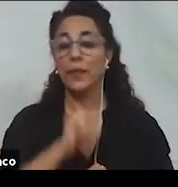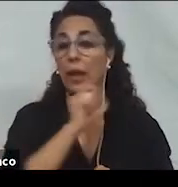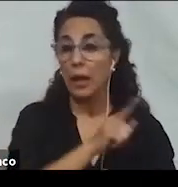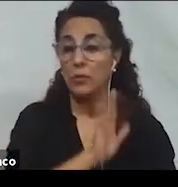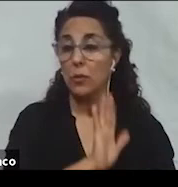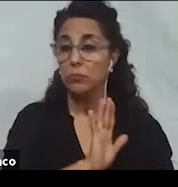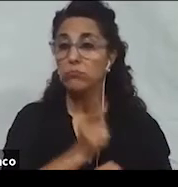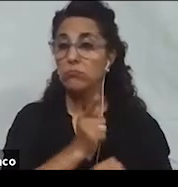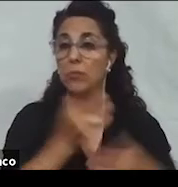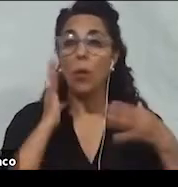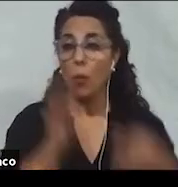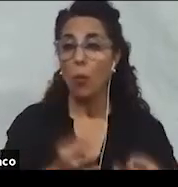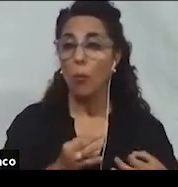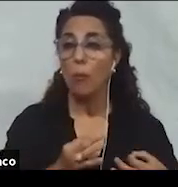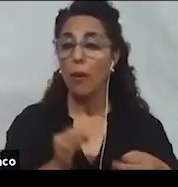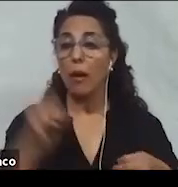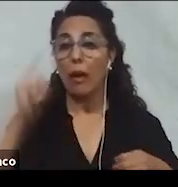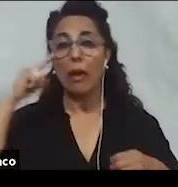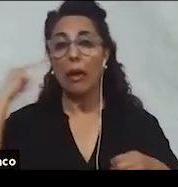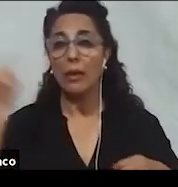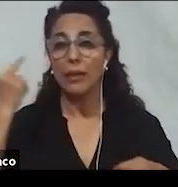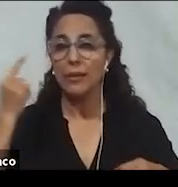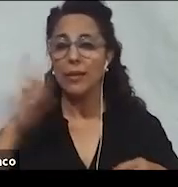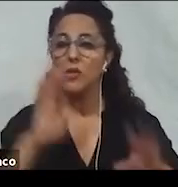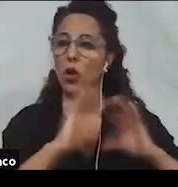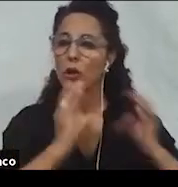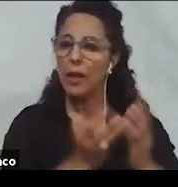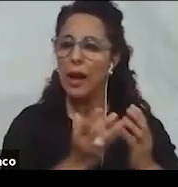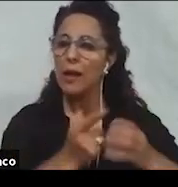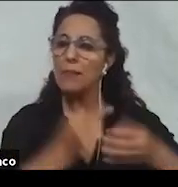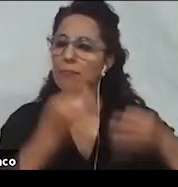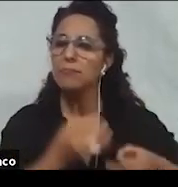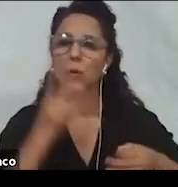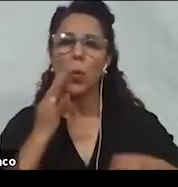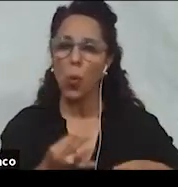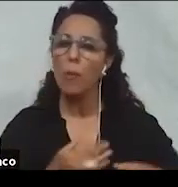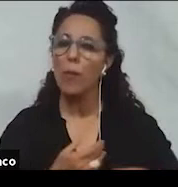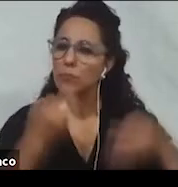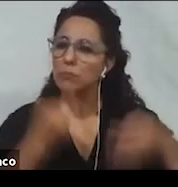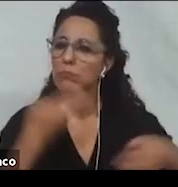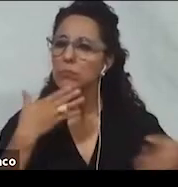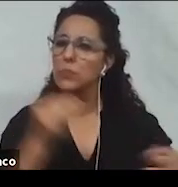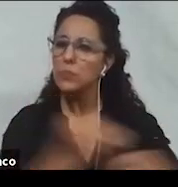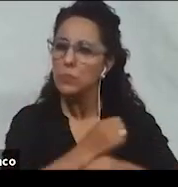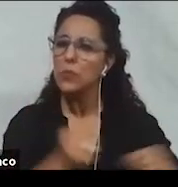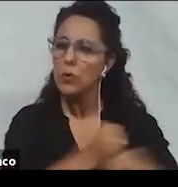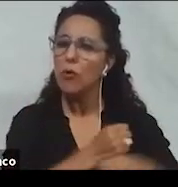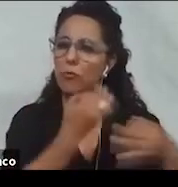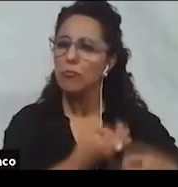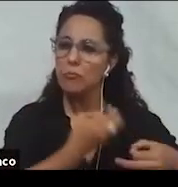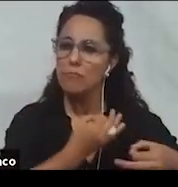Eso implica que cumple con las normas internacionales de accesibilidad, que toda la interfaz y toda la herramienta la cumple.